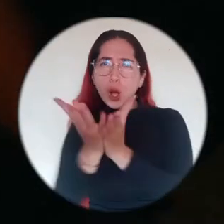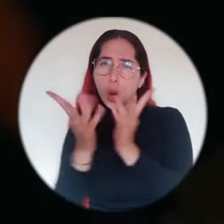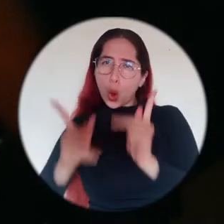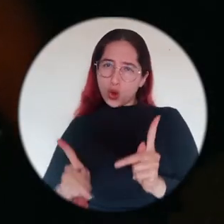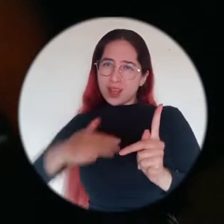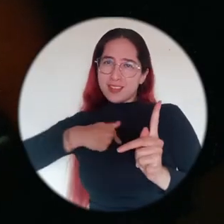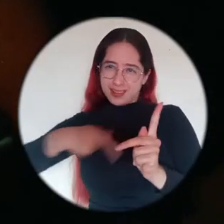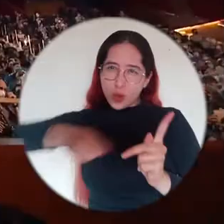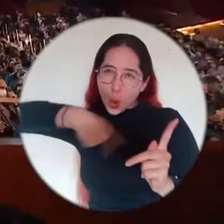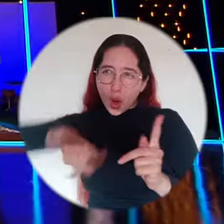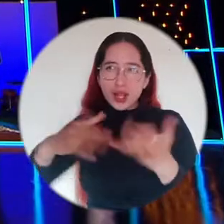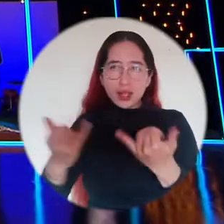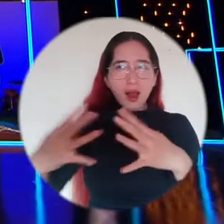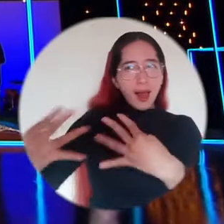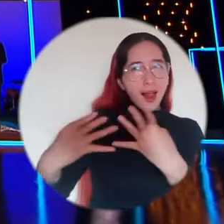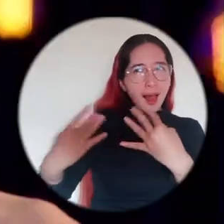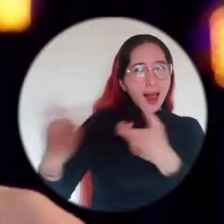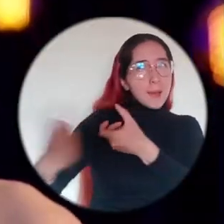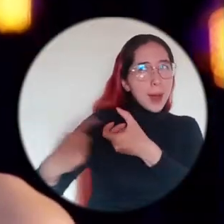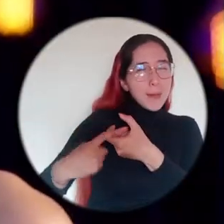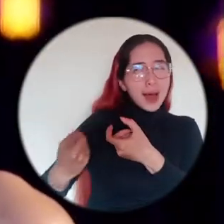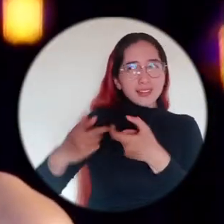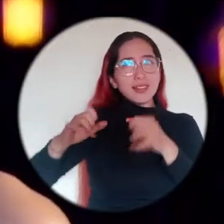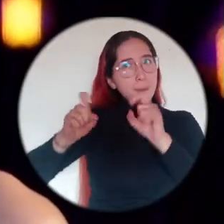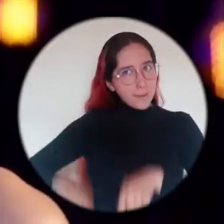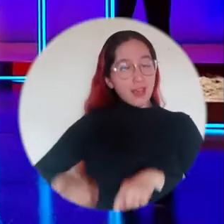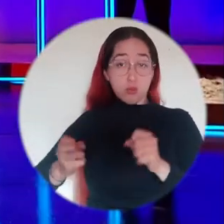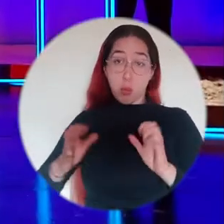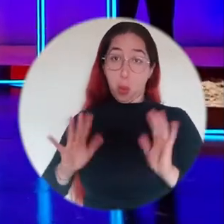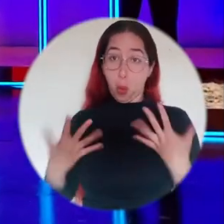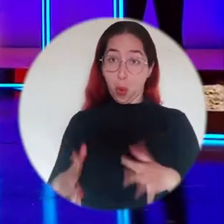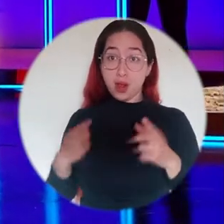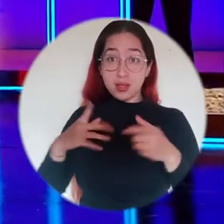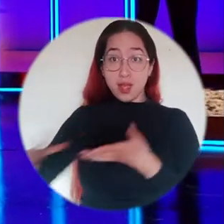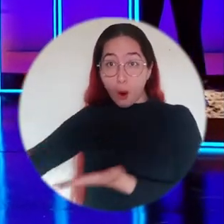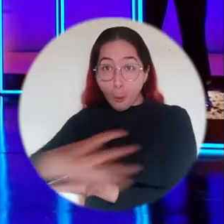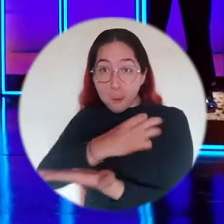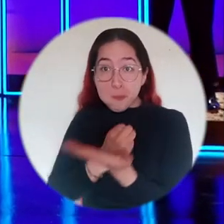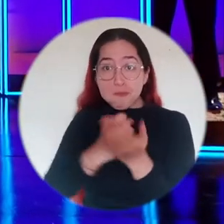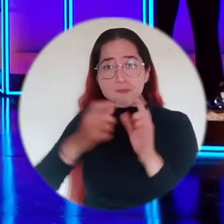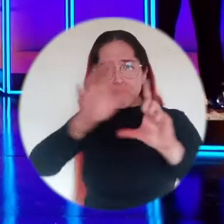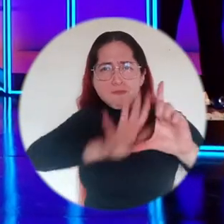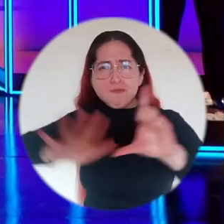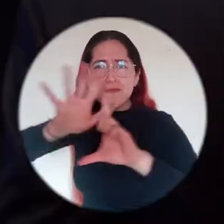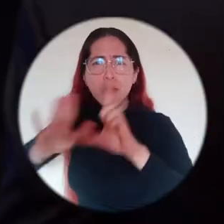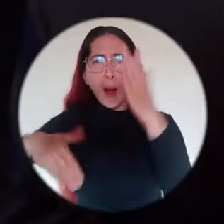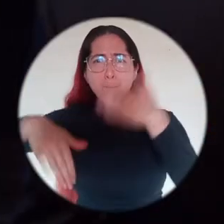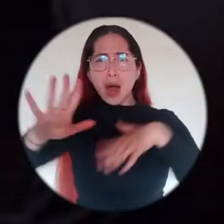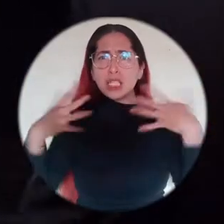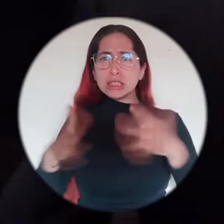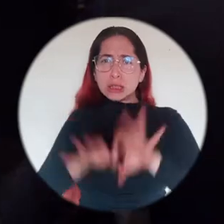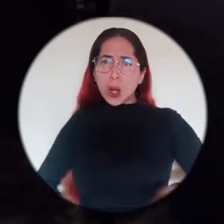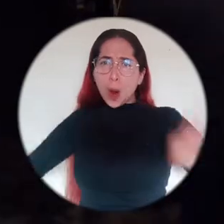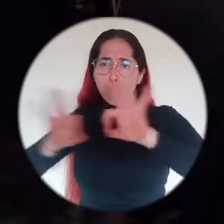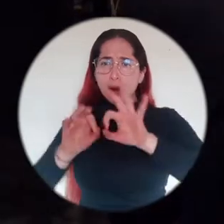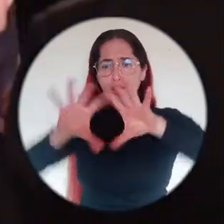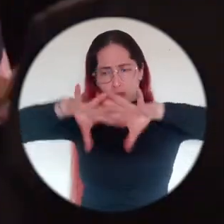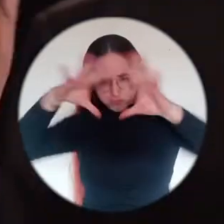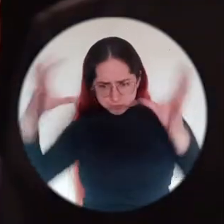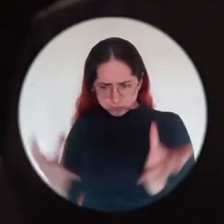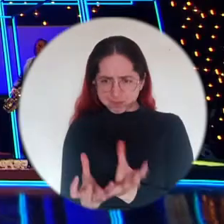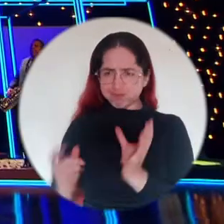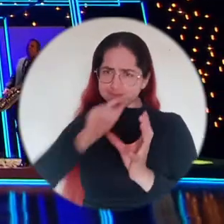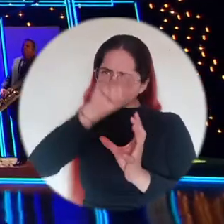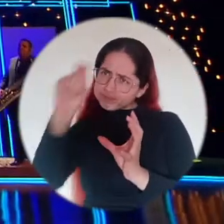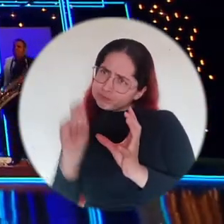con la gente que nos sigue. Este proyecto, que recopila entrevistas e imágenes de uno de los festivales más importantes a nivel global, se